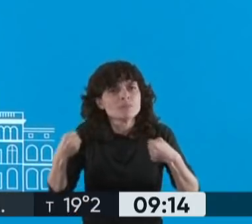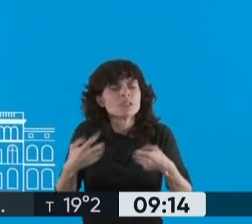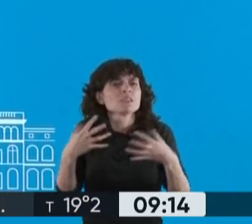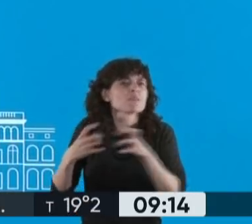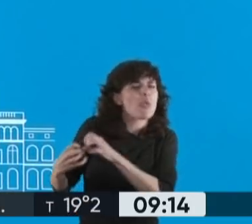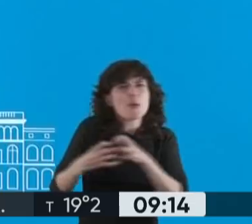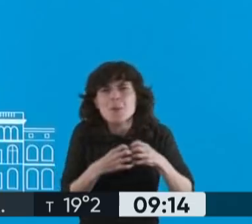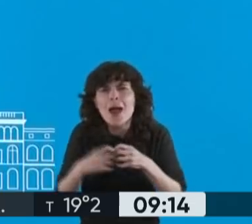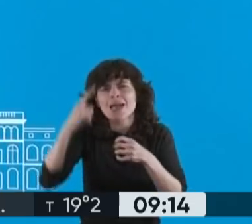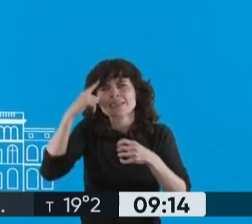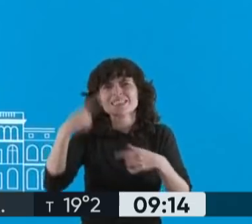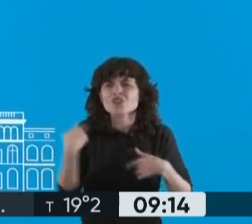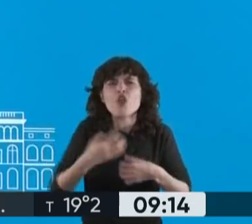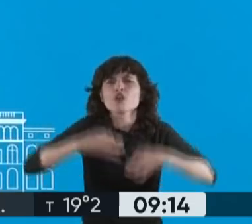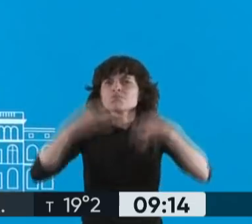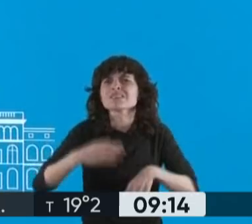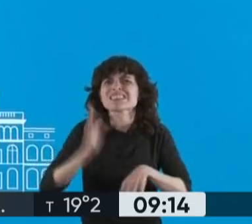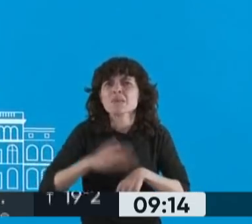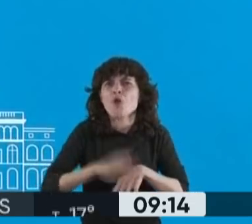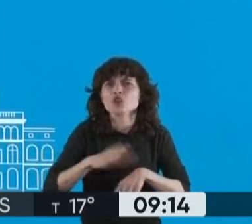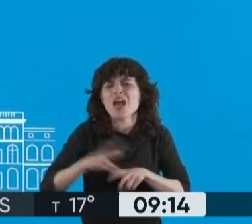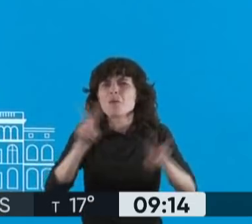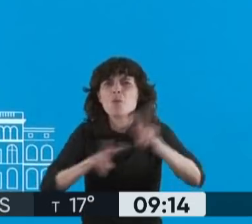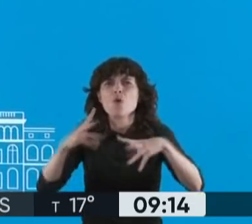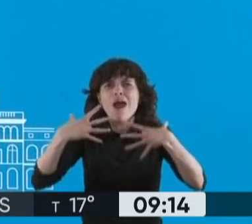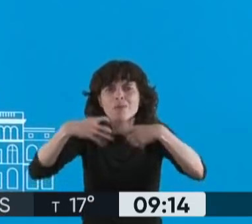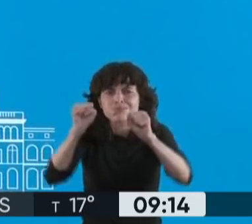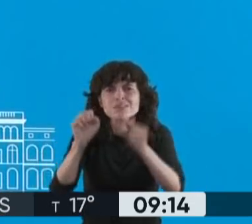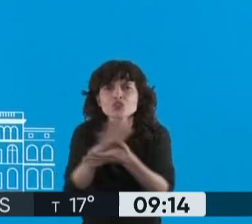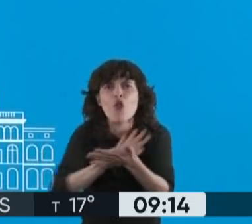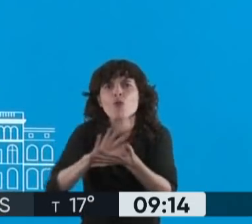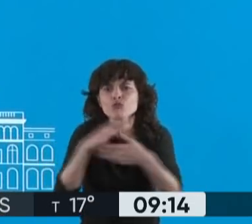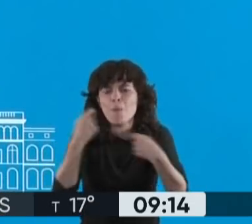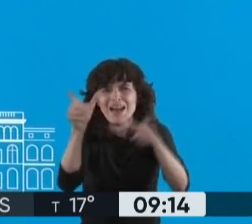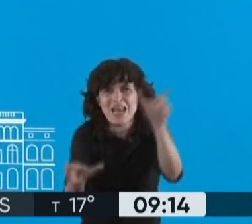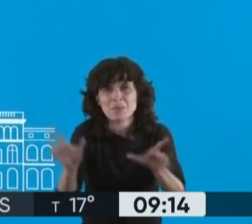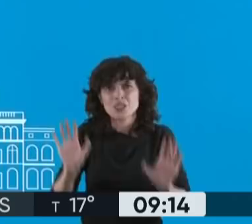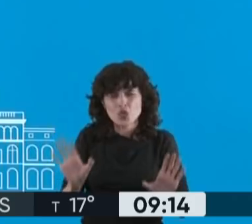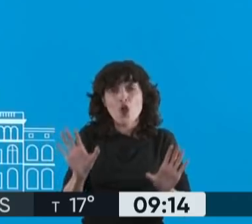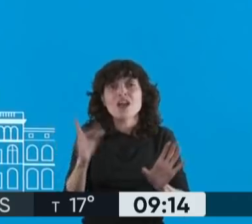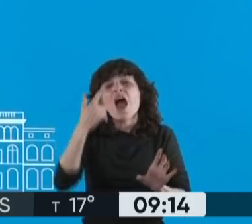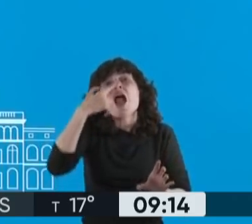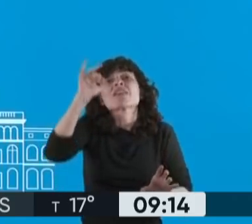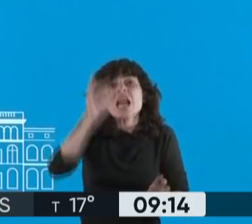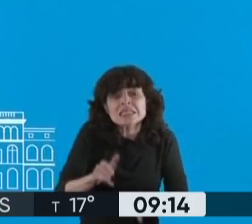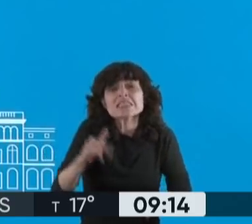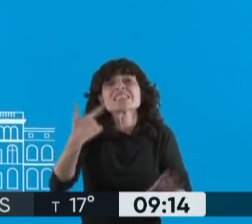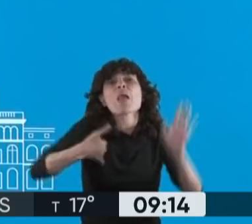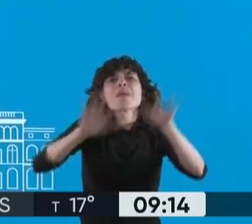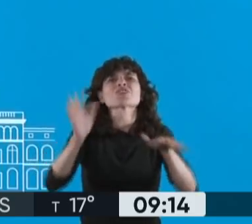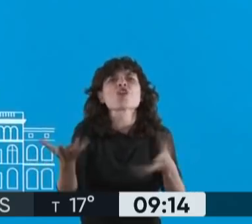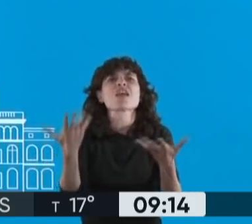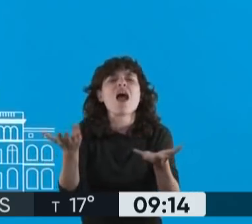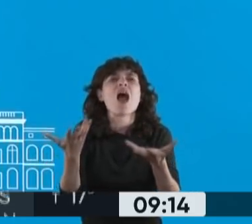estamos todos comprometidos, todos y todas comprometidos en encontrar la solución a este problema y que hay un amplio consenso y un amplio